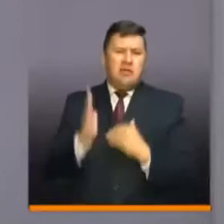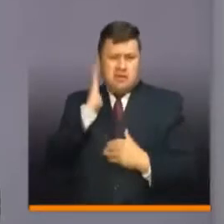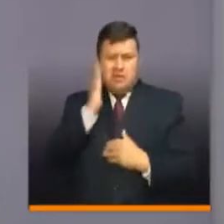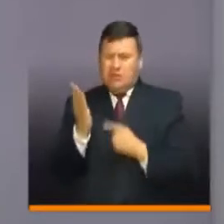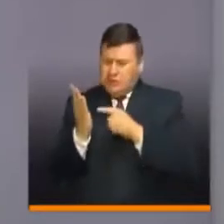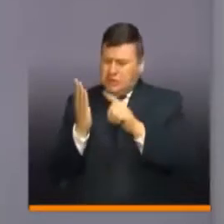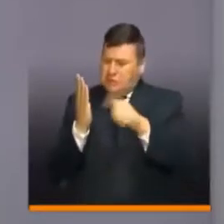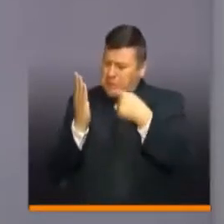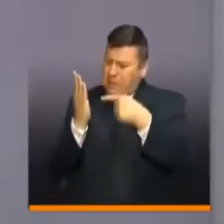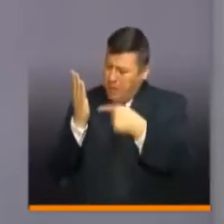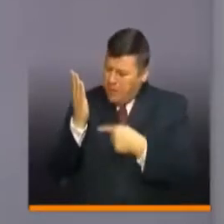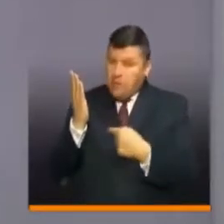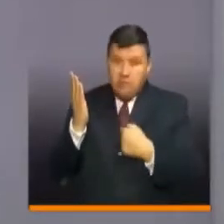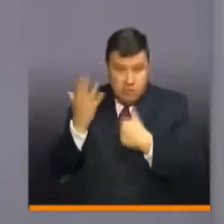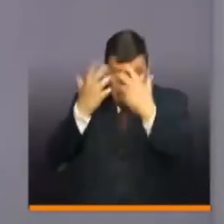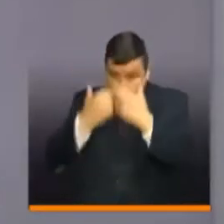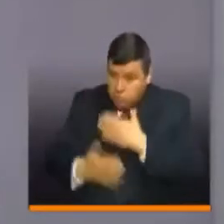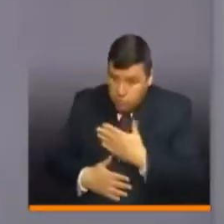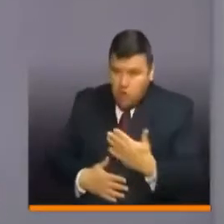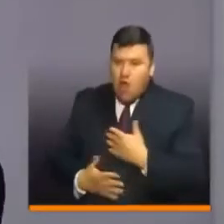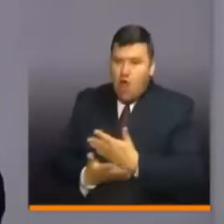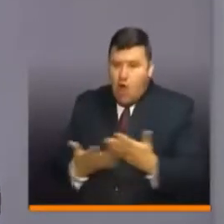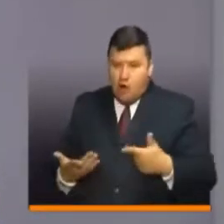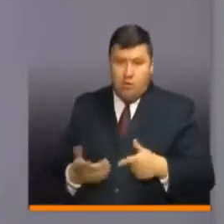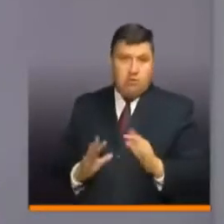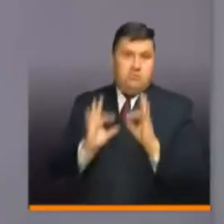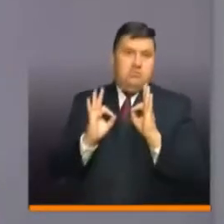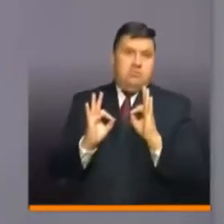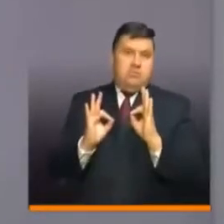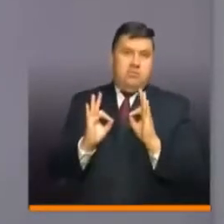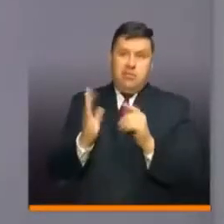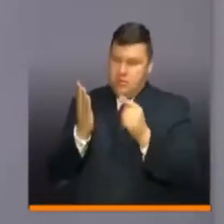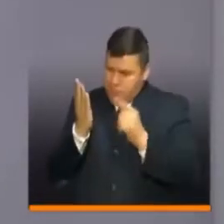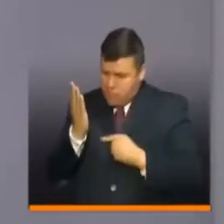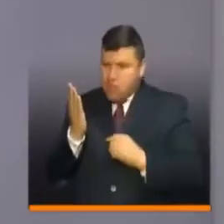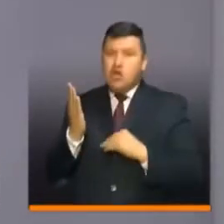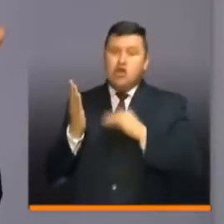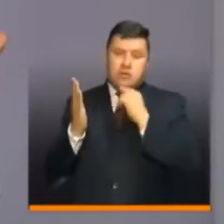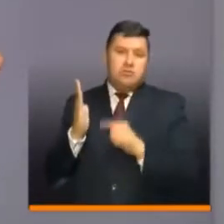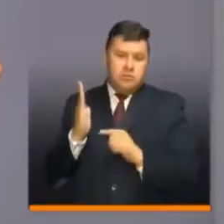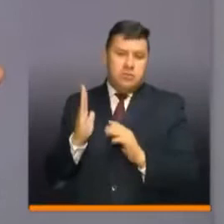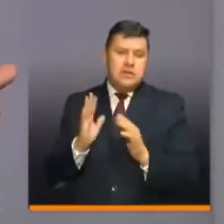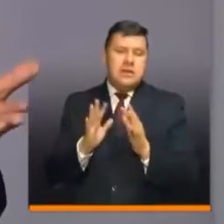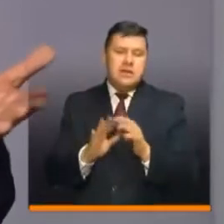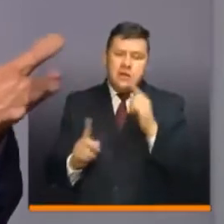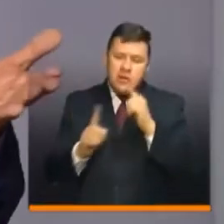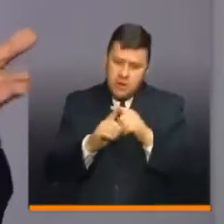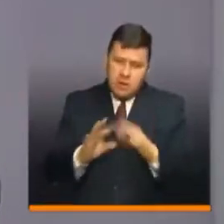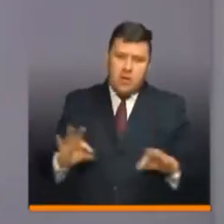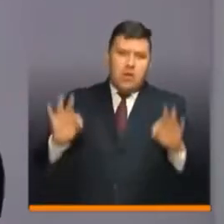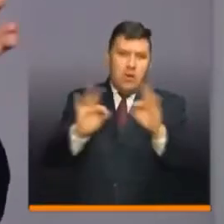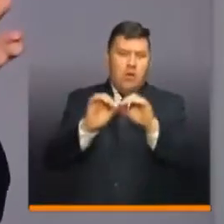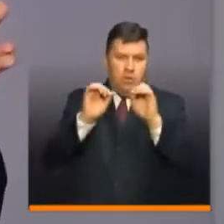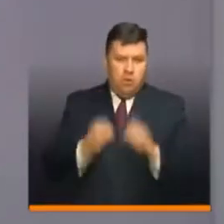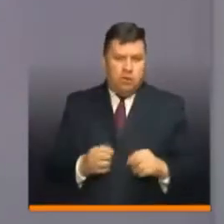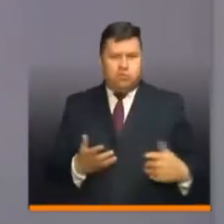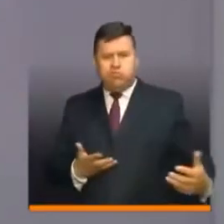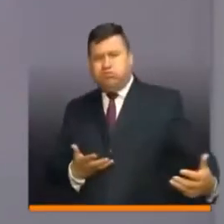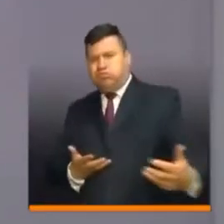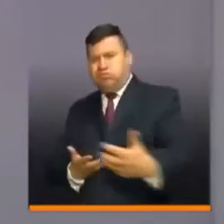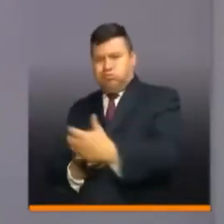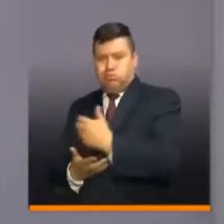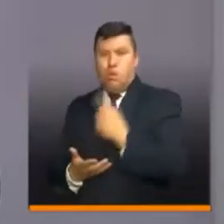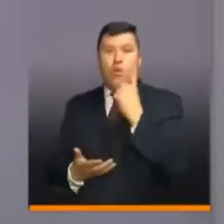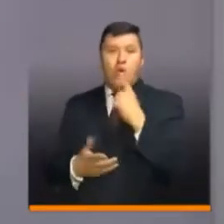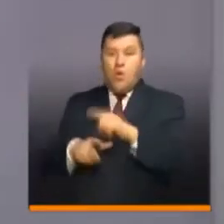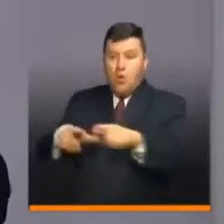solicitudes entre ofreciendo cantidad de cosas que eso es magnífico que tengamos esa oferta ahora lo importante es poder recoger todos un solo lugar